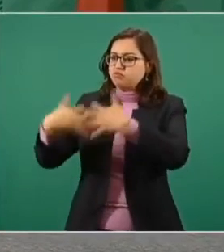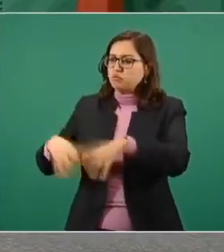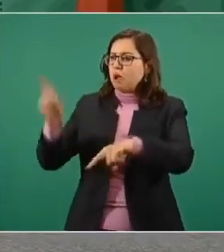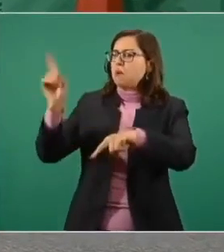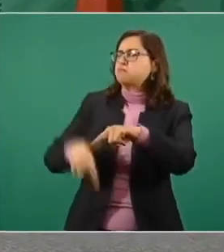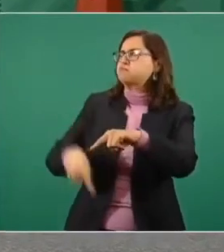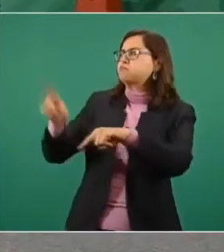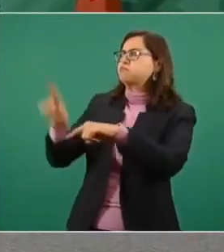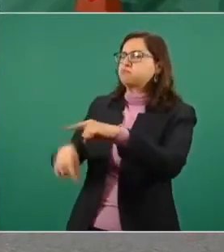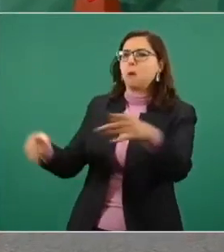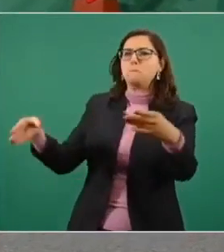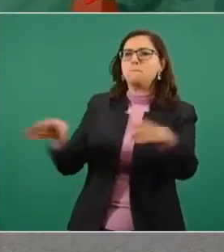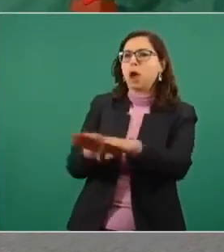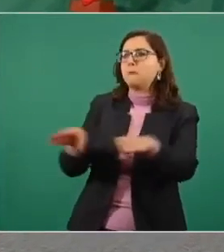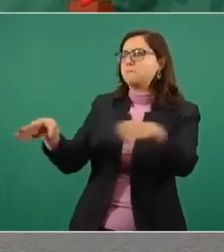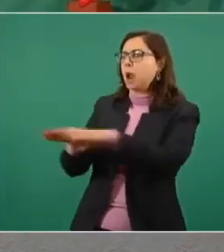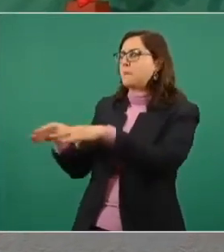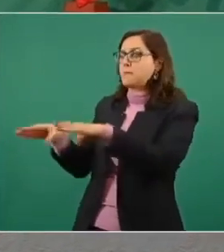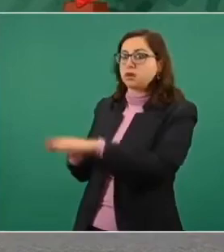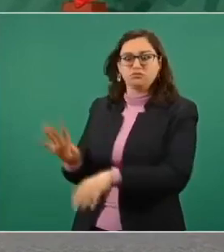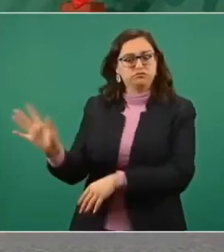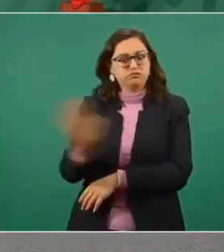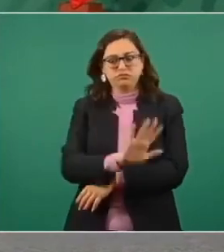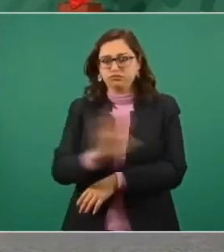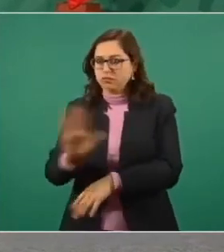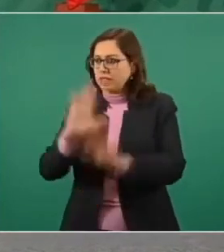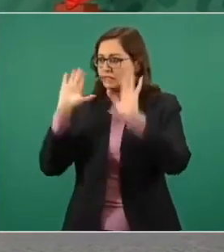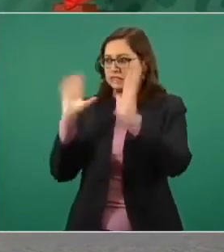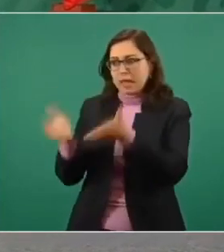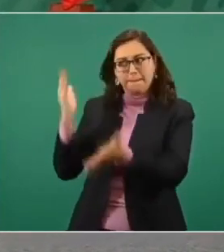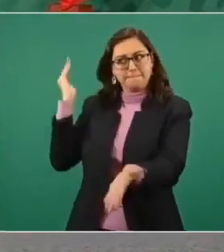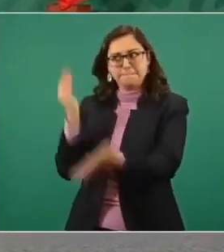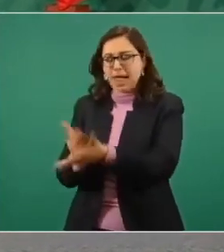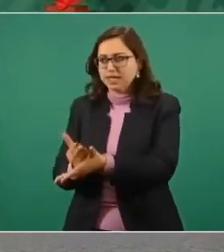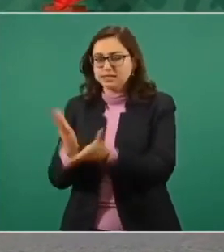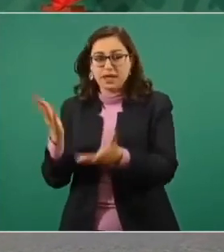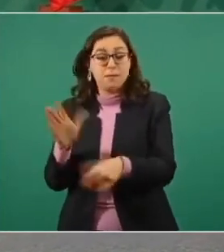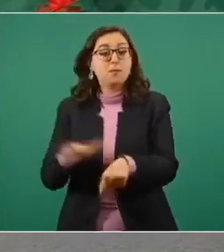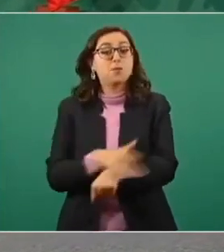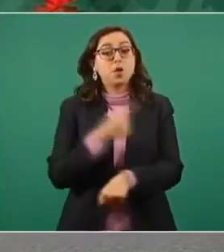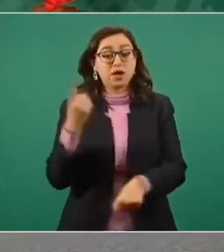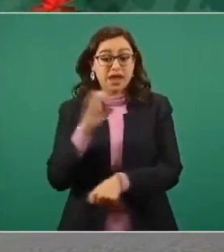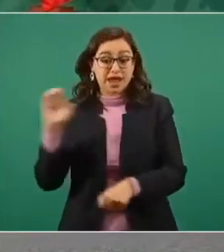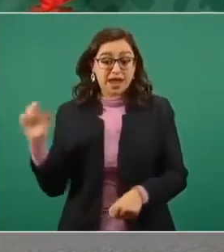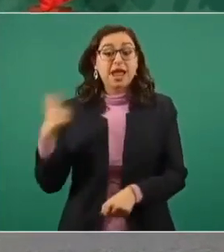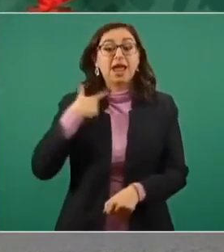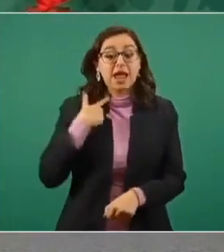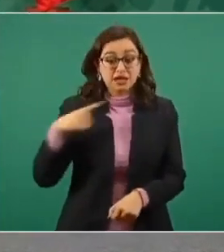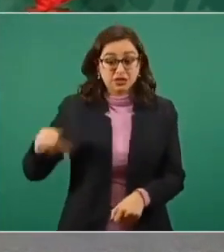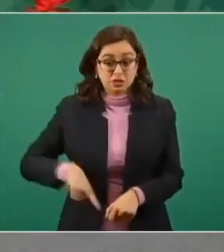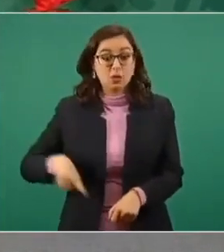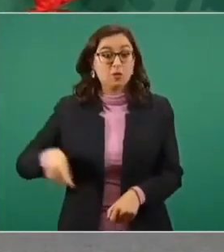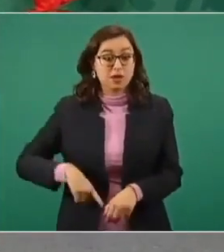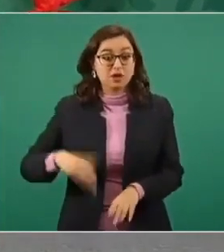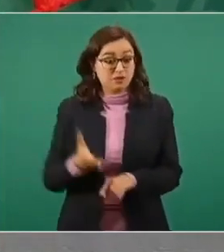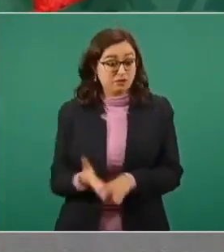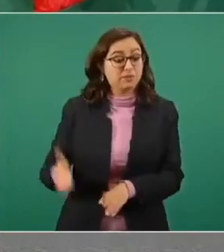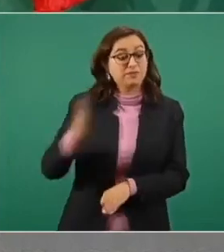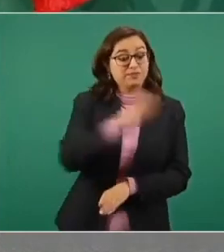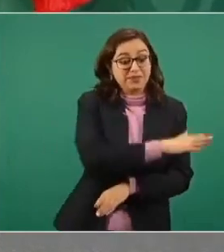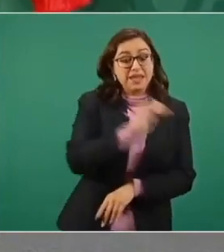era desaparecer las plantas de la Comisión Federal de Electricidad, que se convirtieran en chatarra,